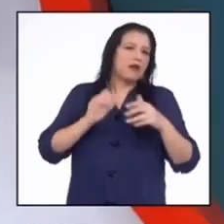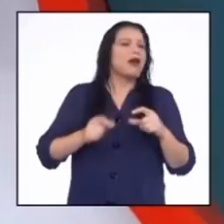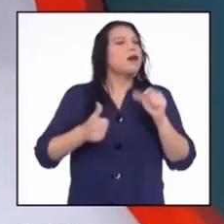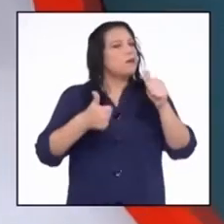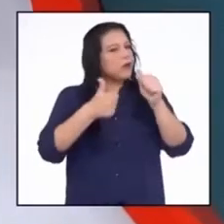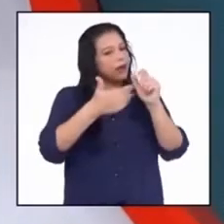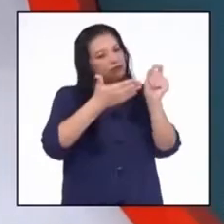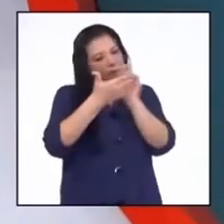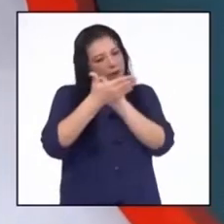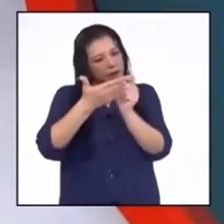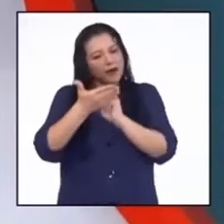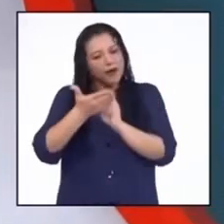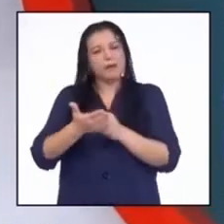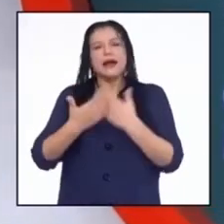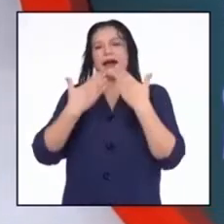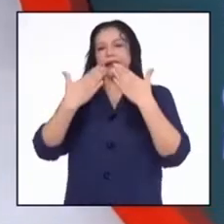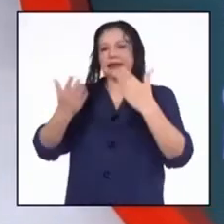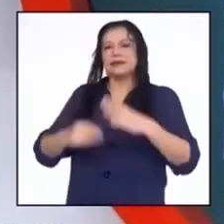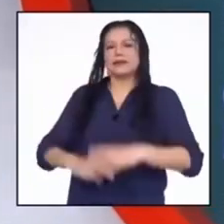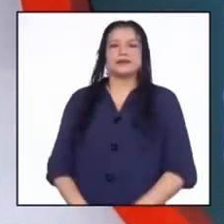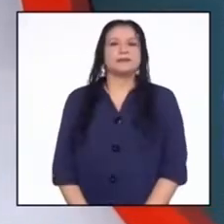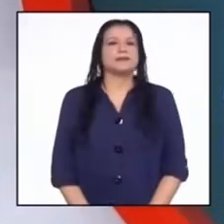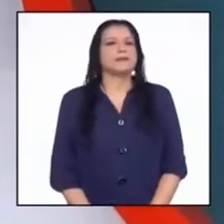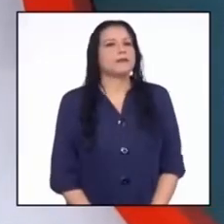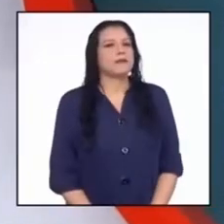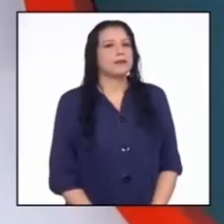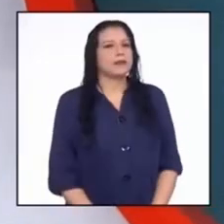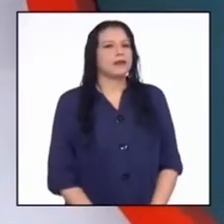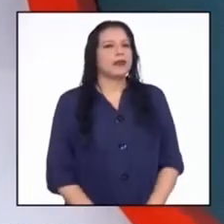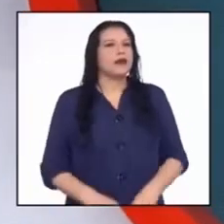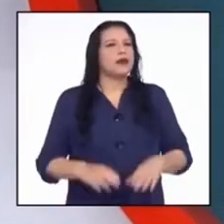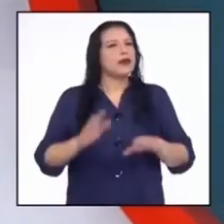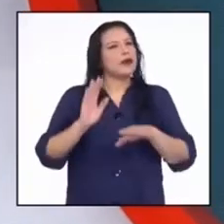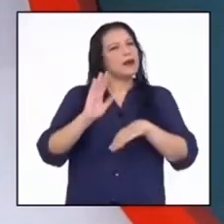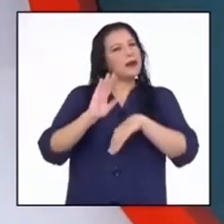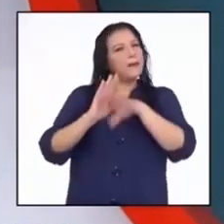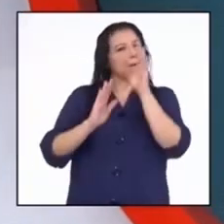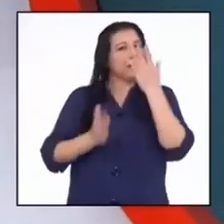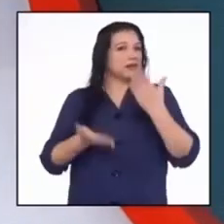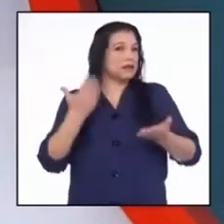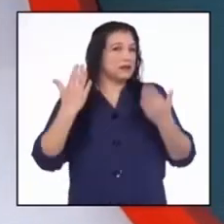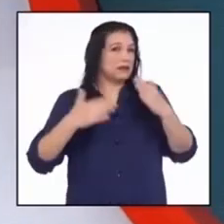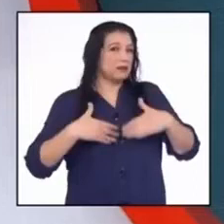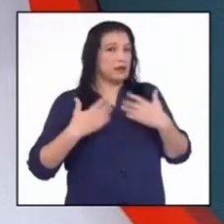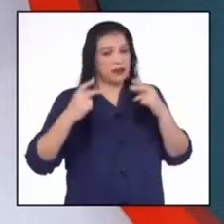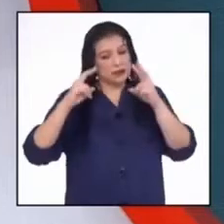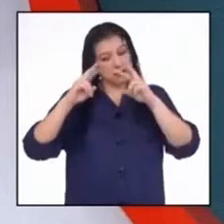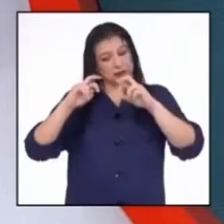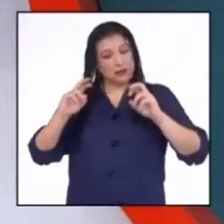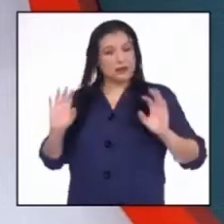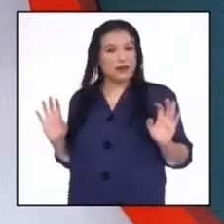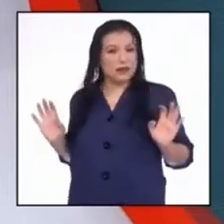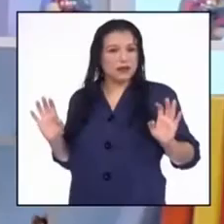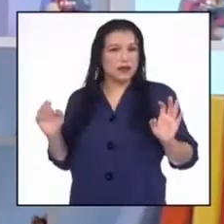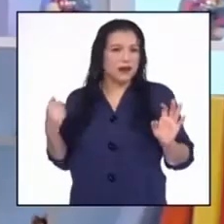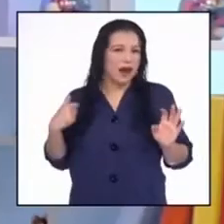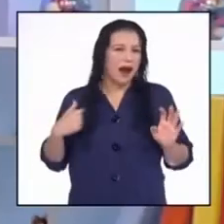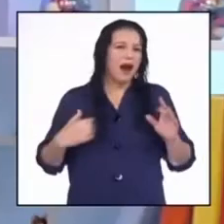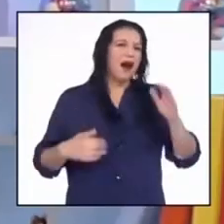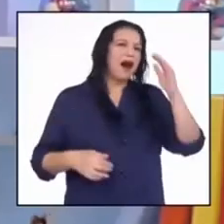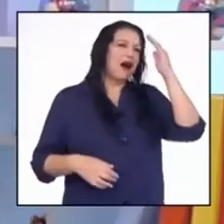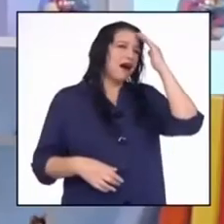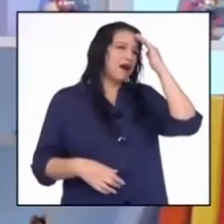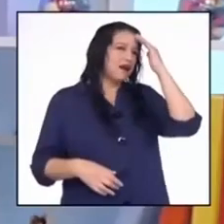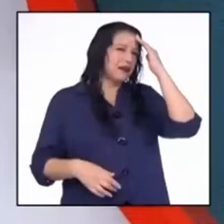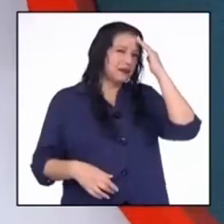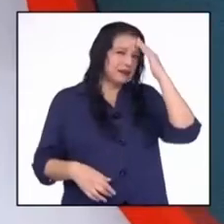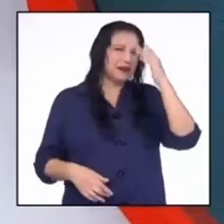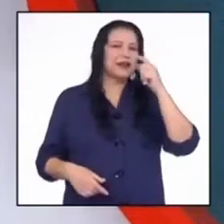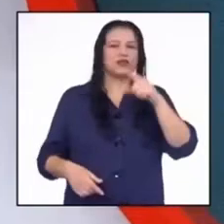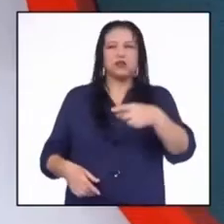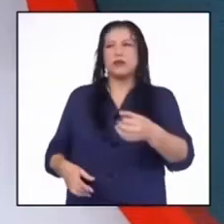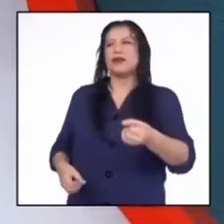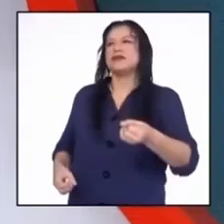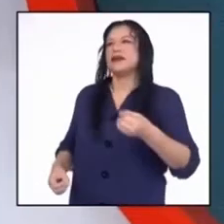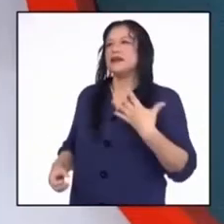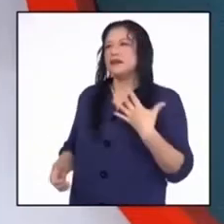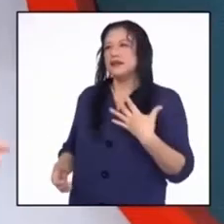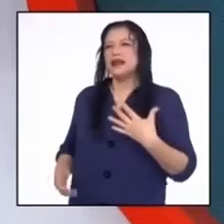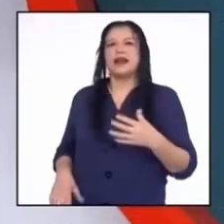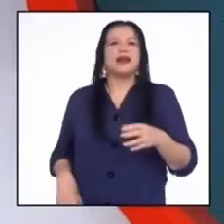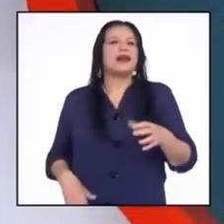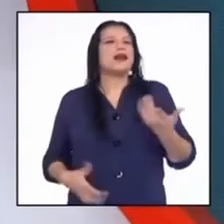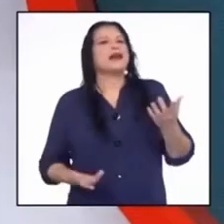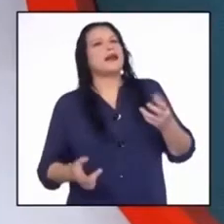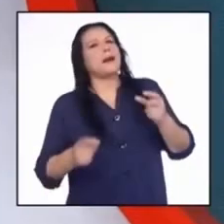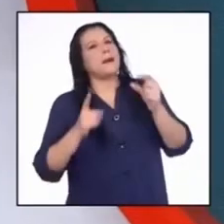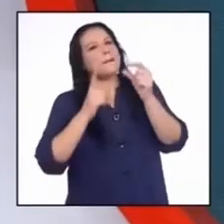Apuntado, muchas gracias, Stephanie. ¿Y has notado algo más que pueda revisar y corregir? Ya sé que me dirás que usar